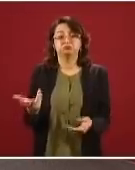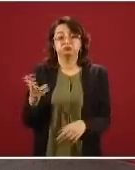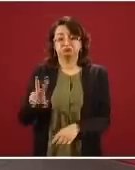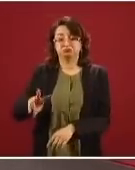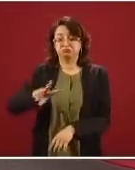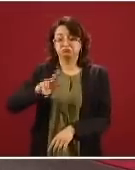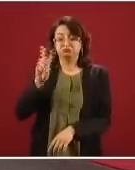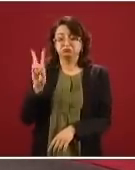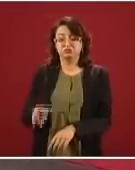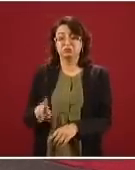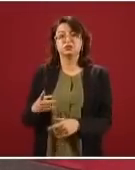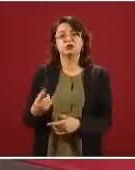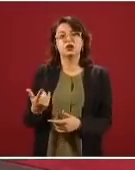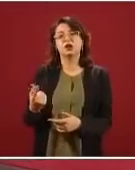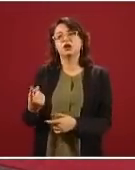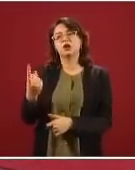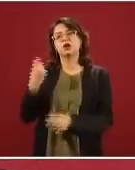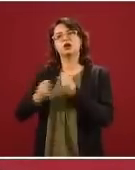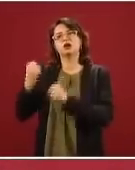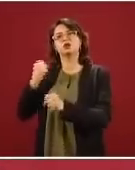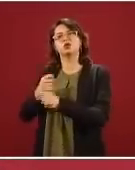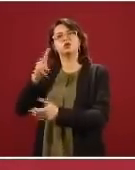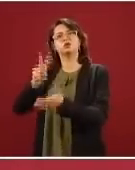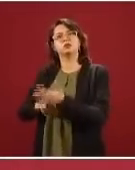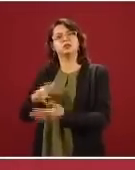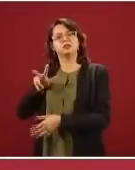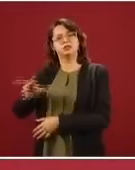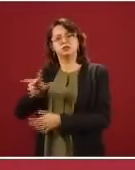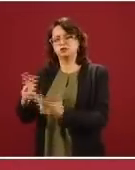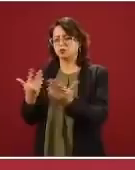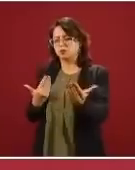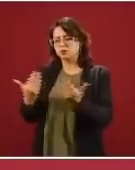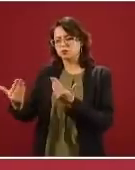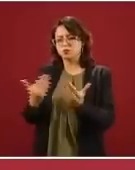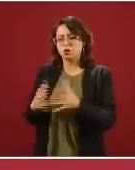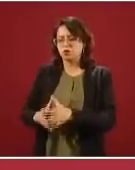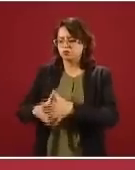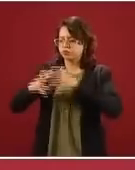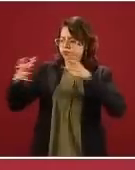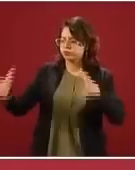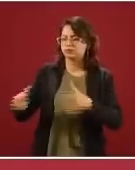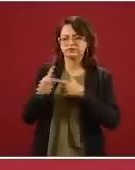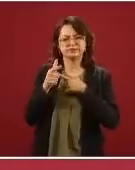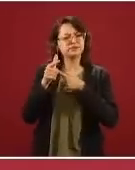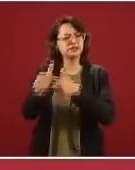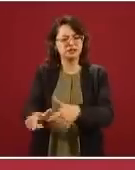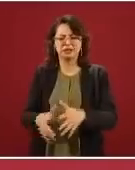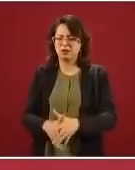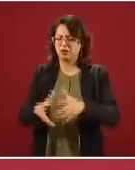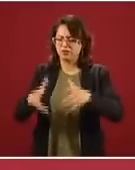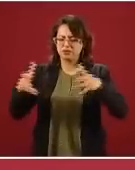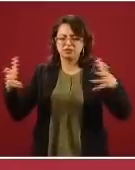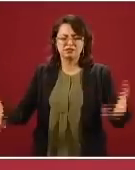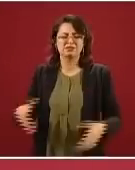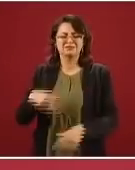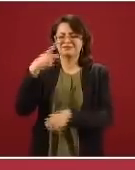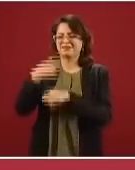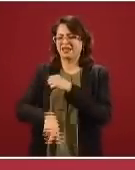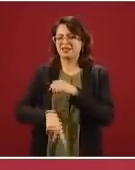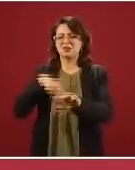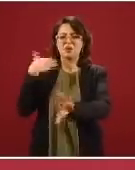considerablemente con relación al 2018, y así va a continuar, y que no va a afectar